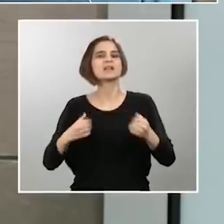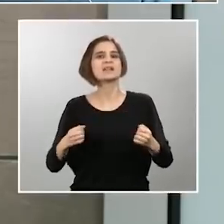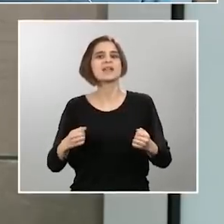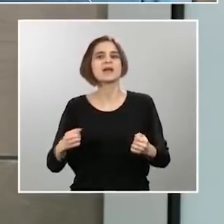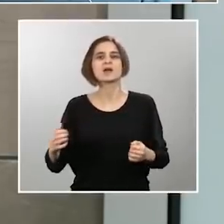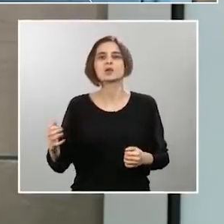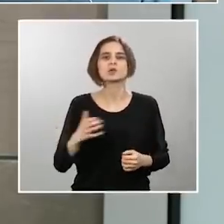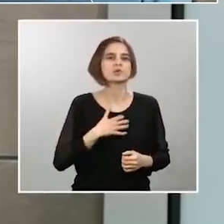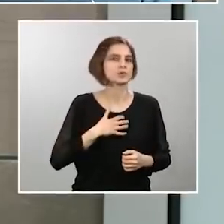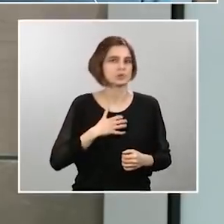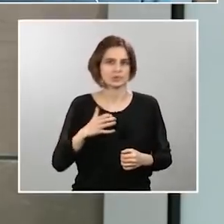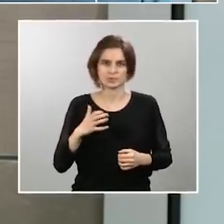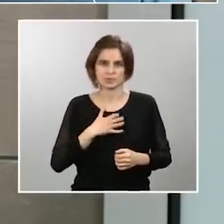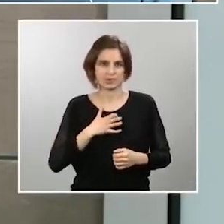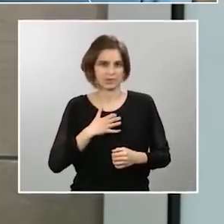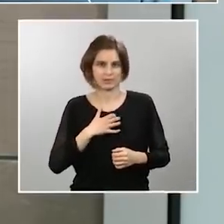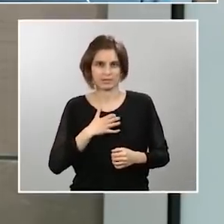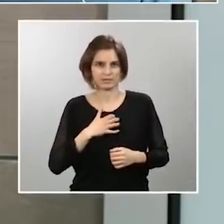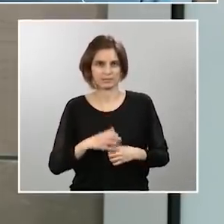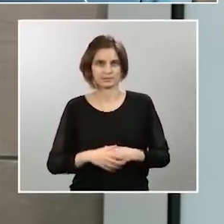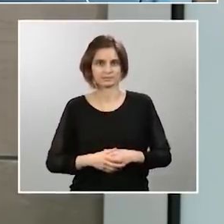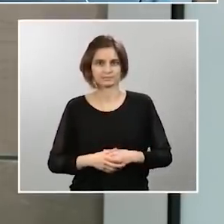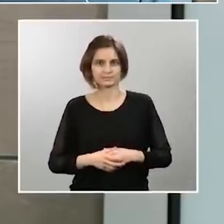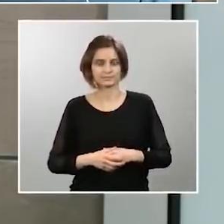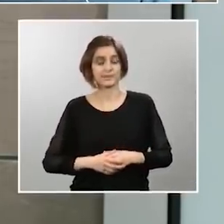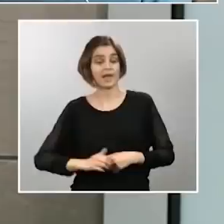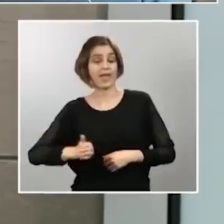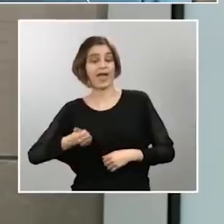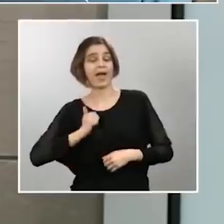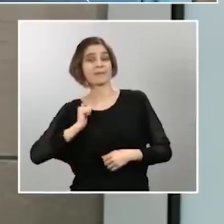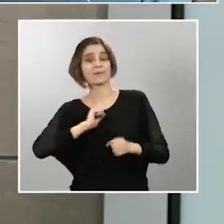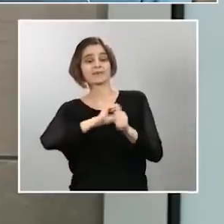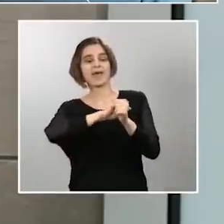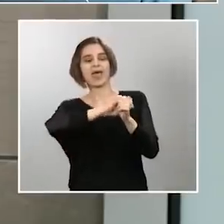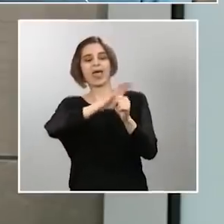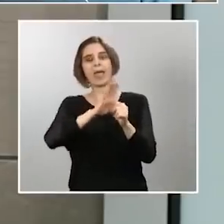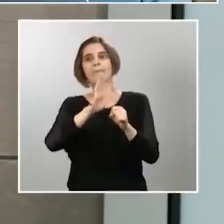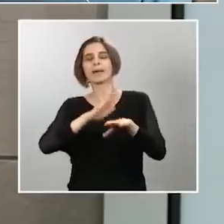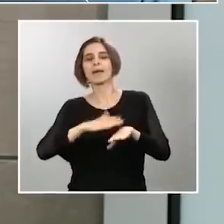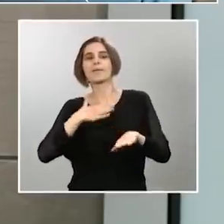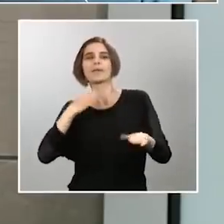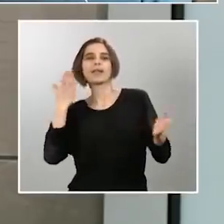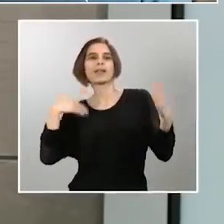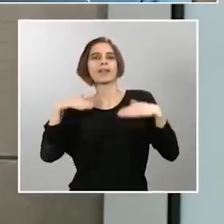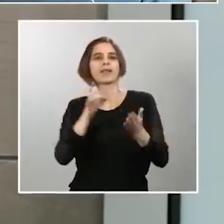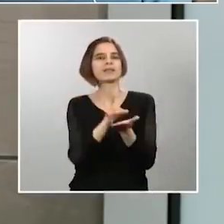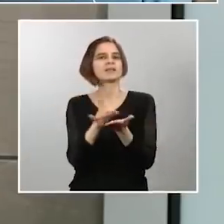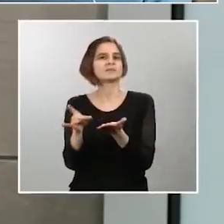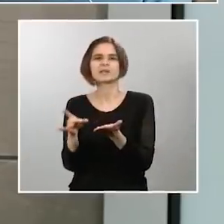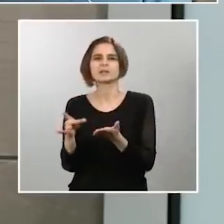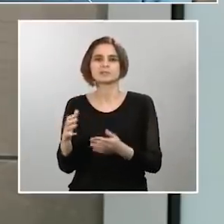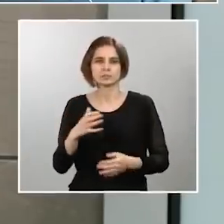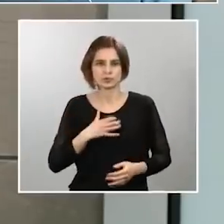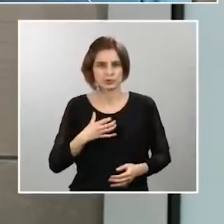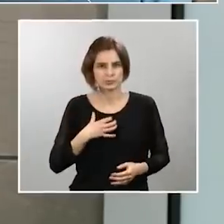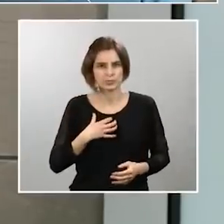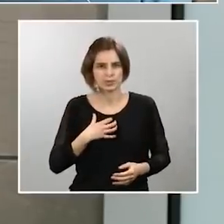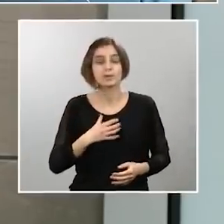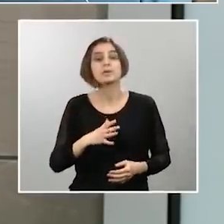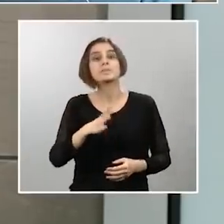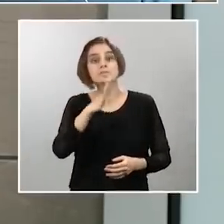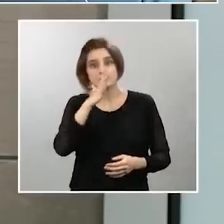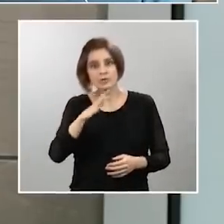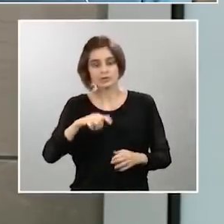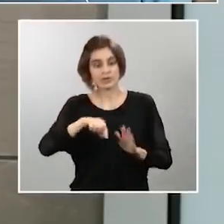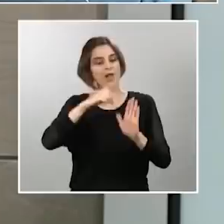medidas preventivas como test masivos, que es el caso de Alemania, con 350.000 test a la semana, con reparto de mascarillas entre